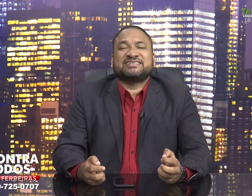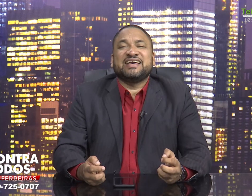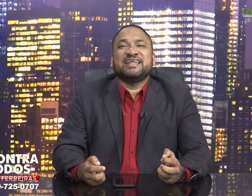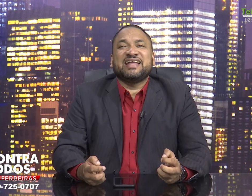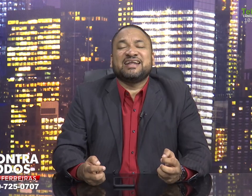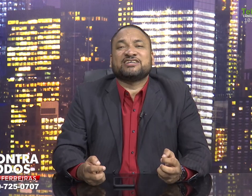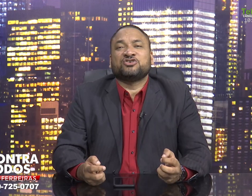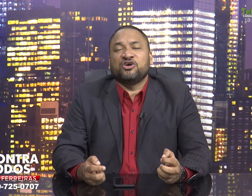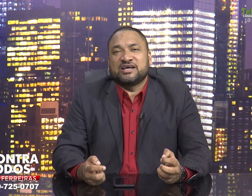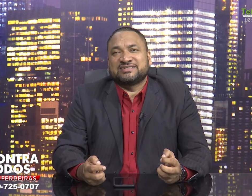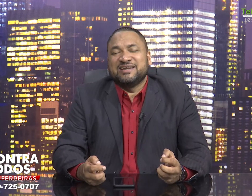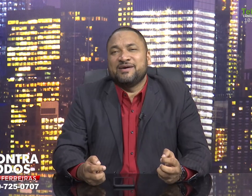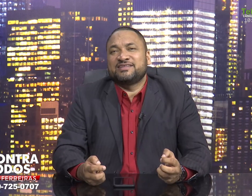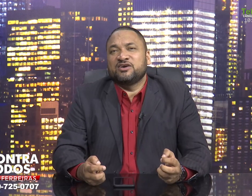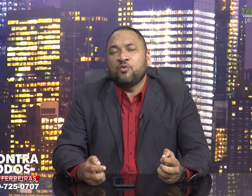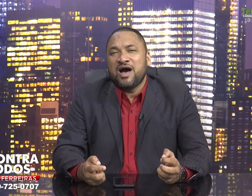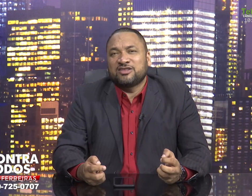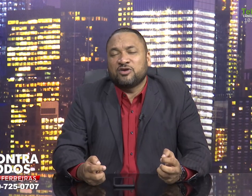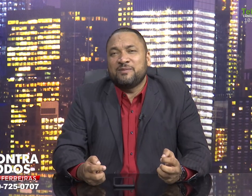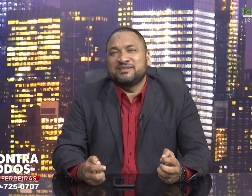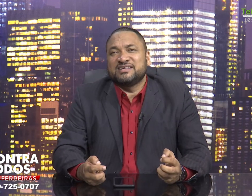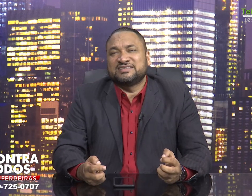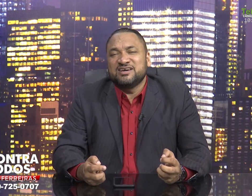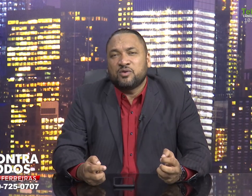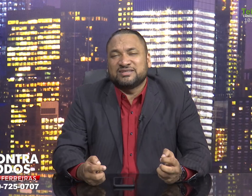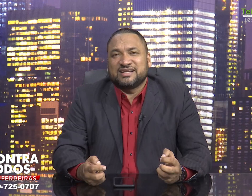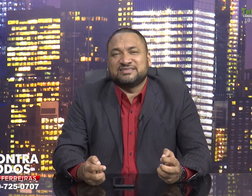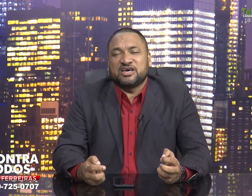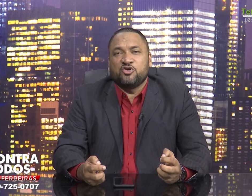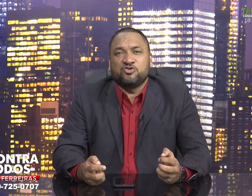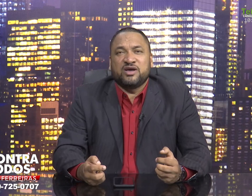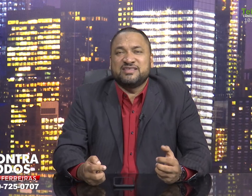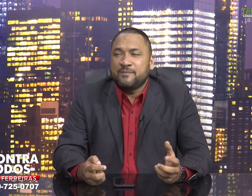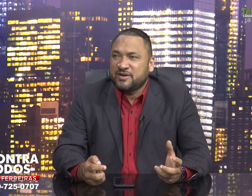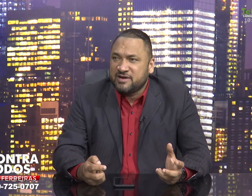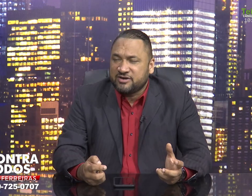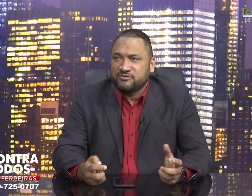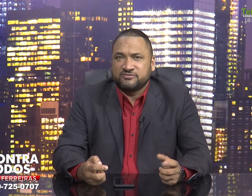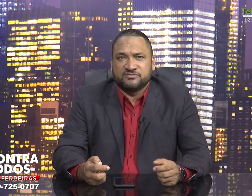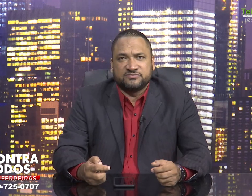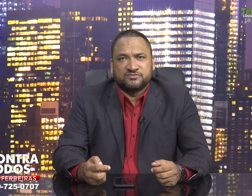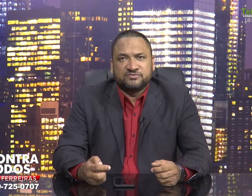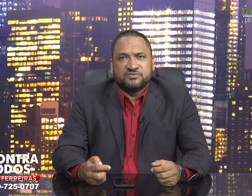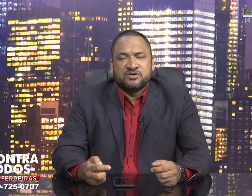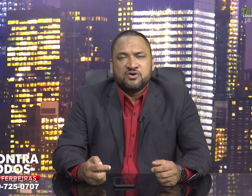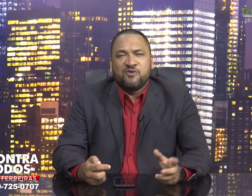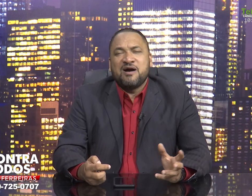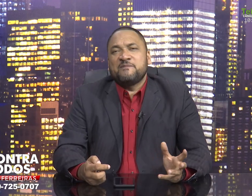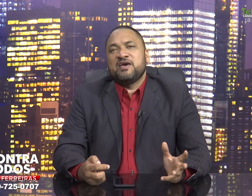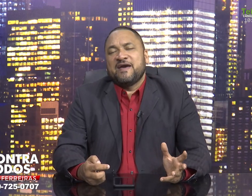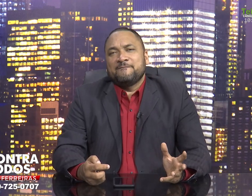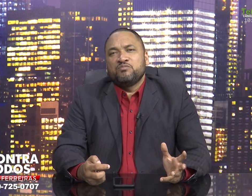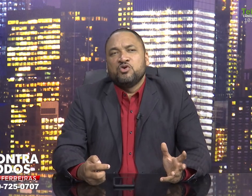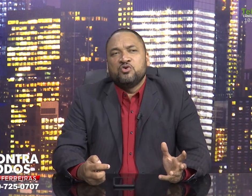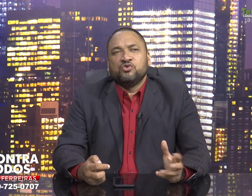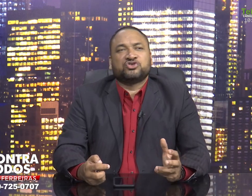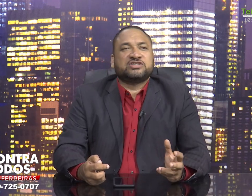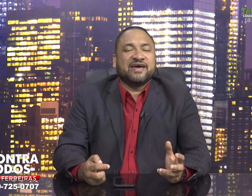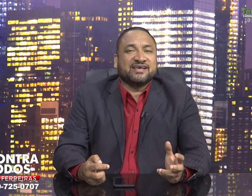se extiendan las horas el 24, el 25, el 31 y el día primero? O más